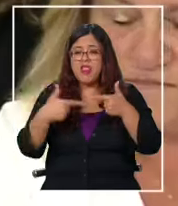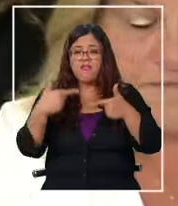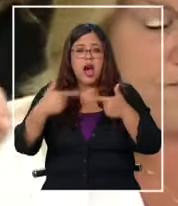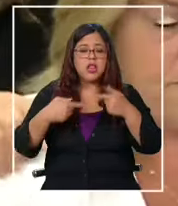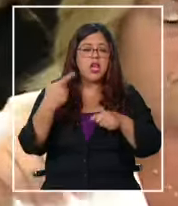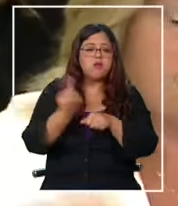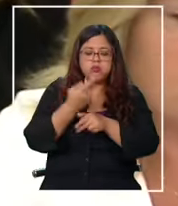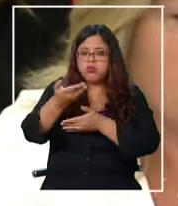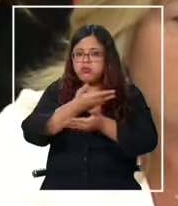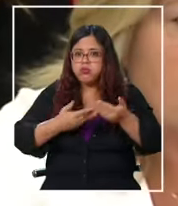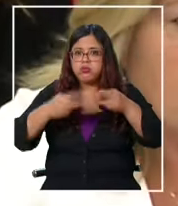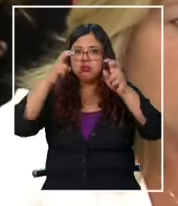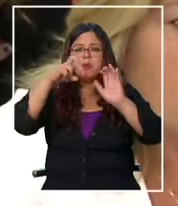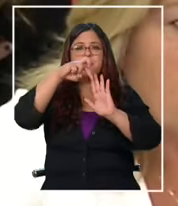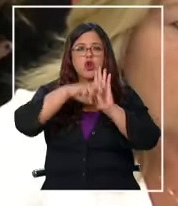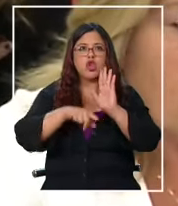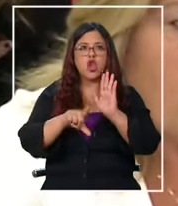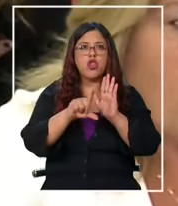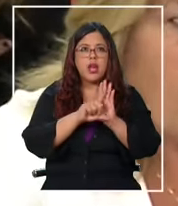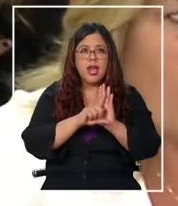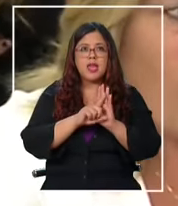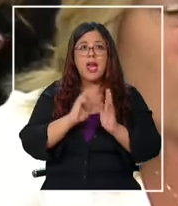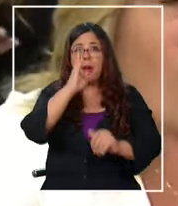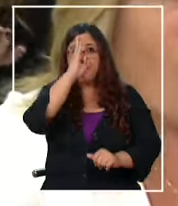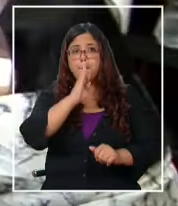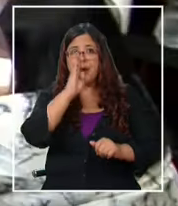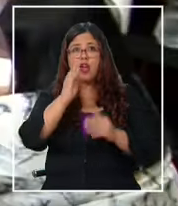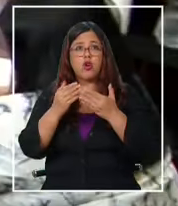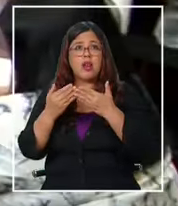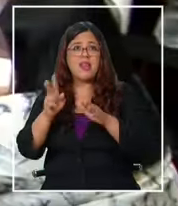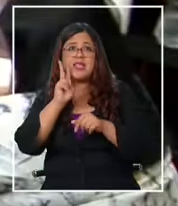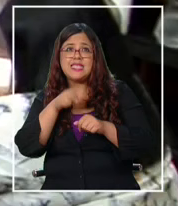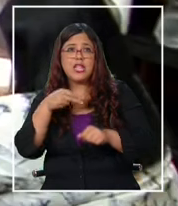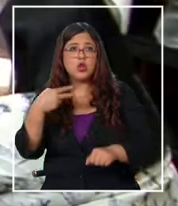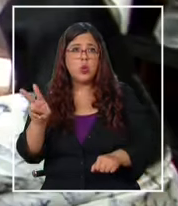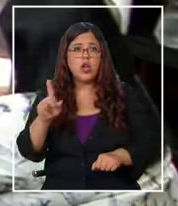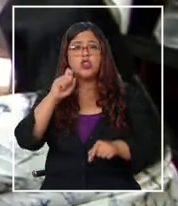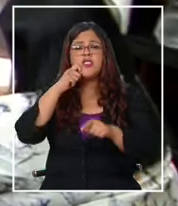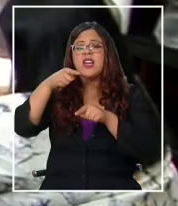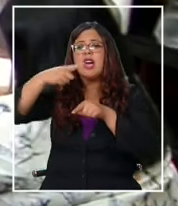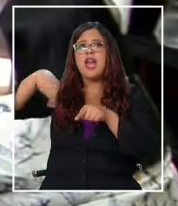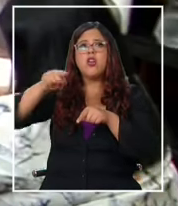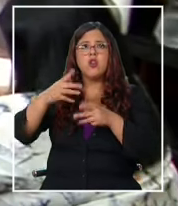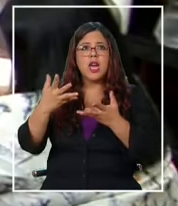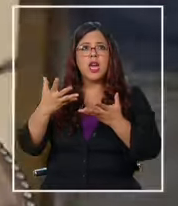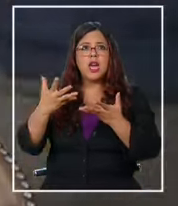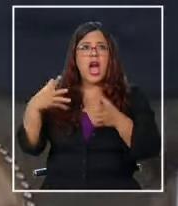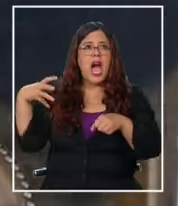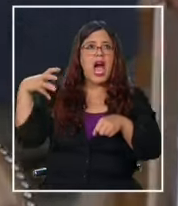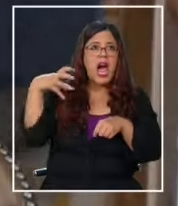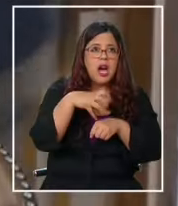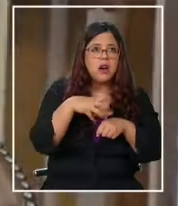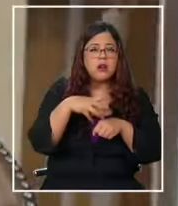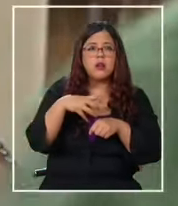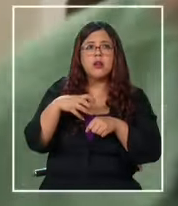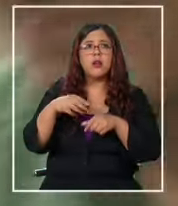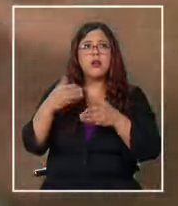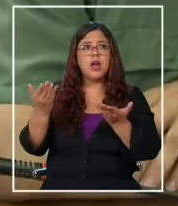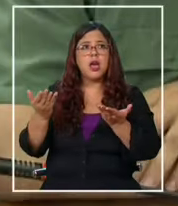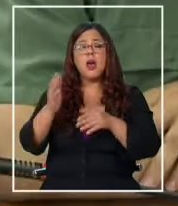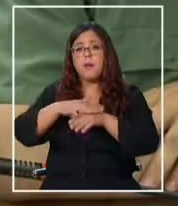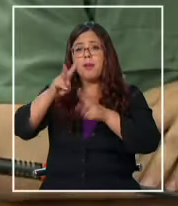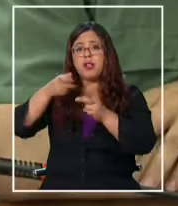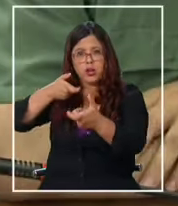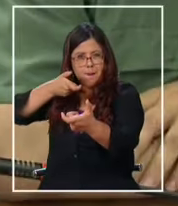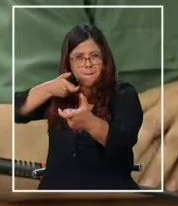Congreso debido a un polémico proyecto de ley que declara al perro asilvestrado como especie exótica invasora, permitiendo su caza y captura.